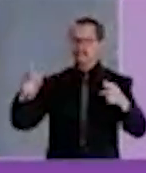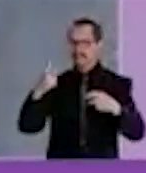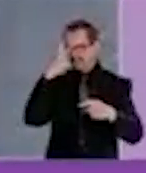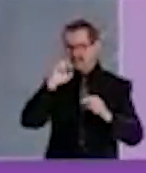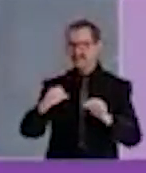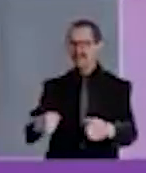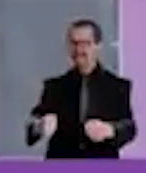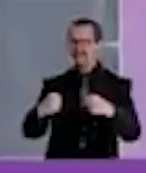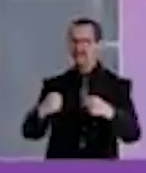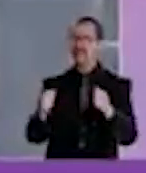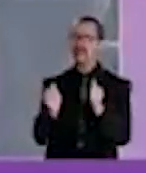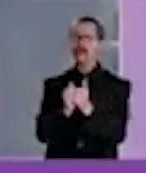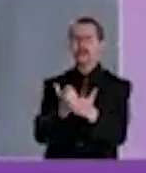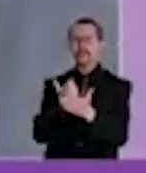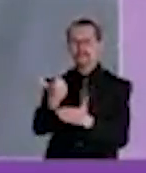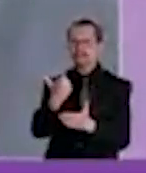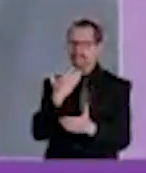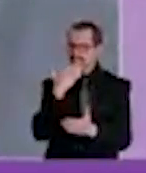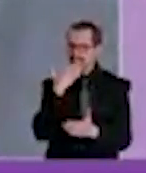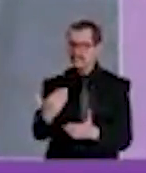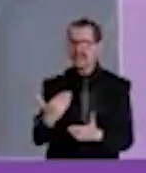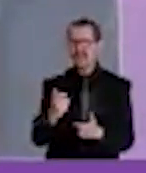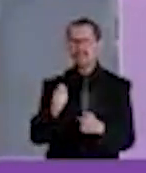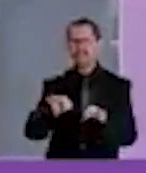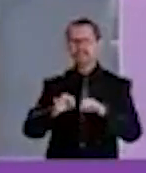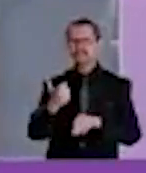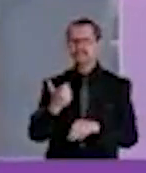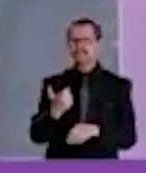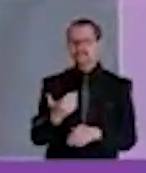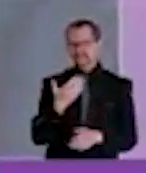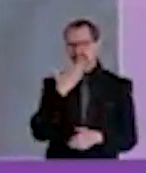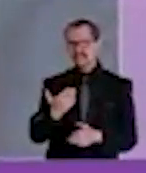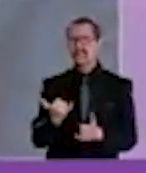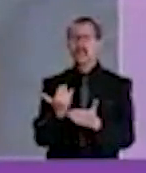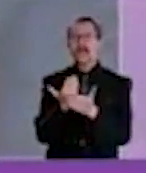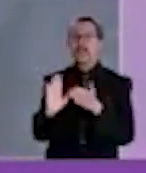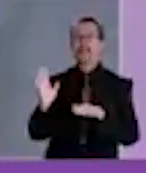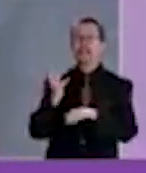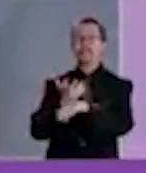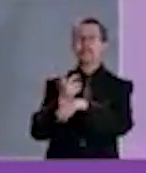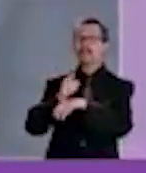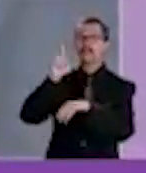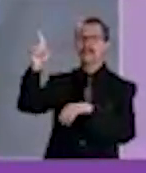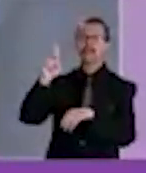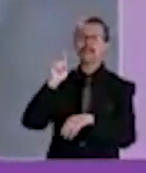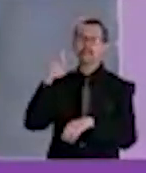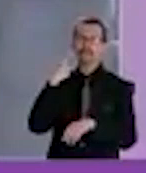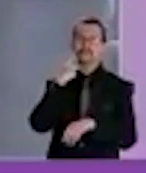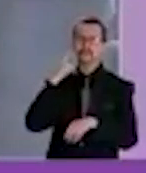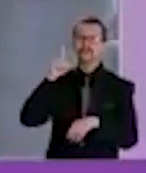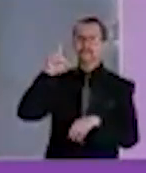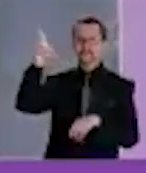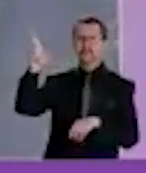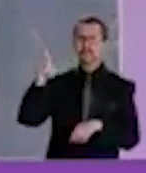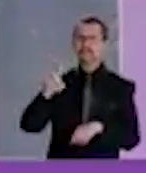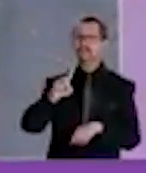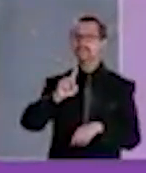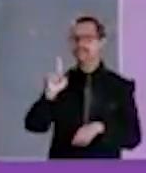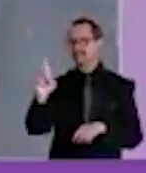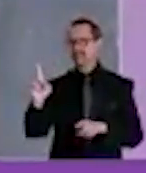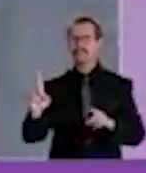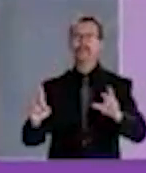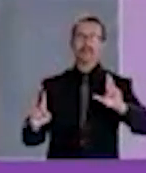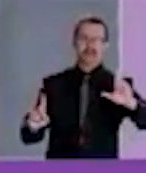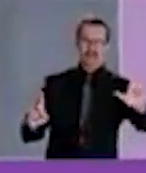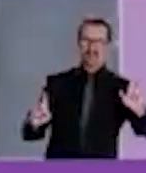hay todo un debate en eeuu con el partido demócrata del partido republicano sobre este tema estaría usted dispuesto a pagar